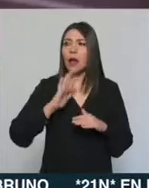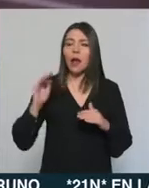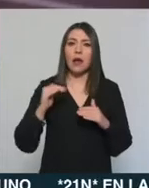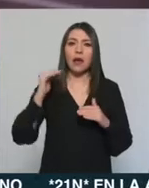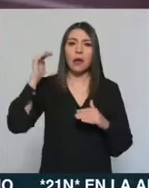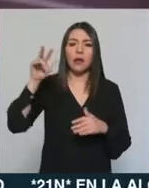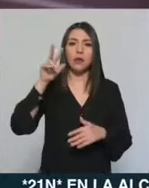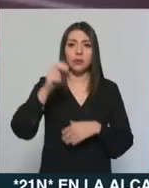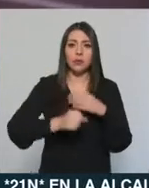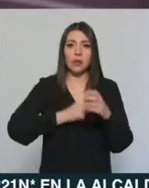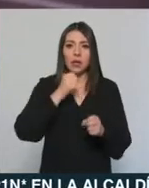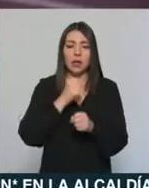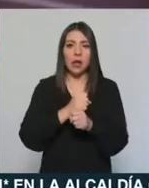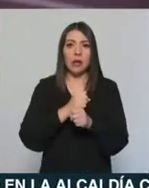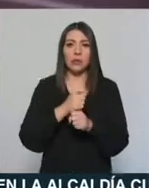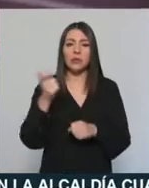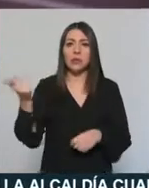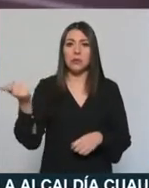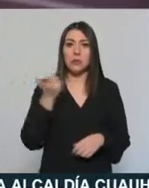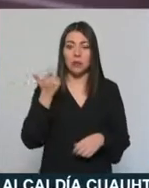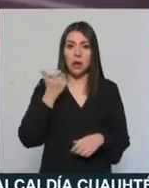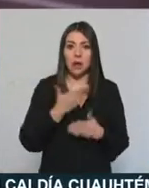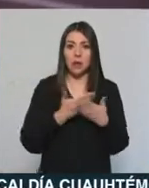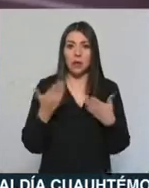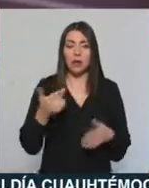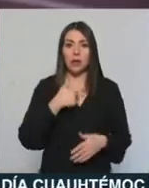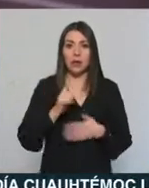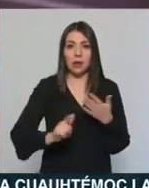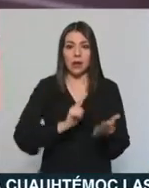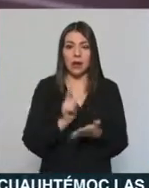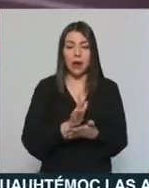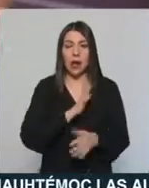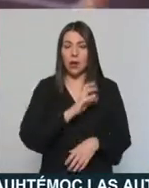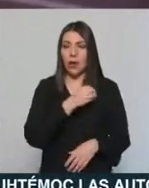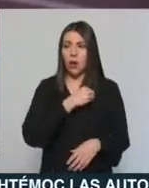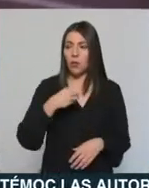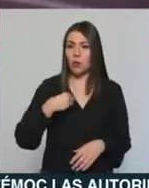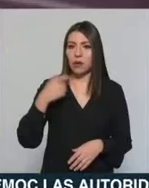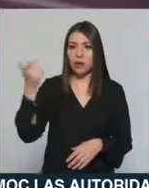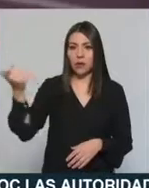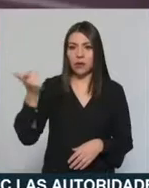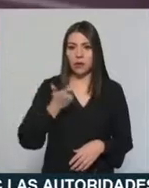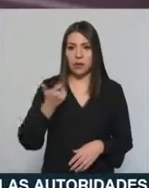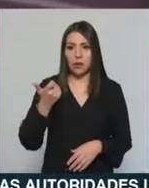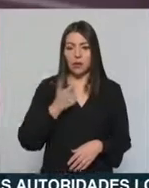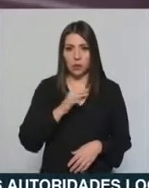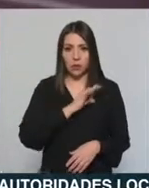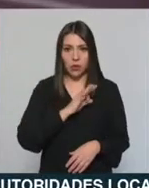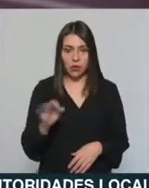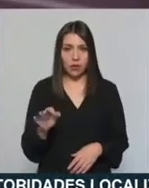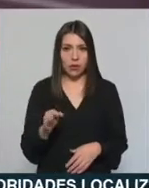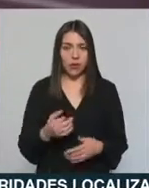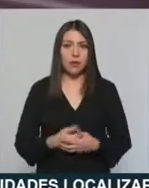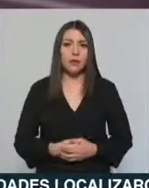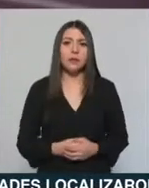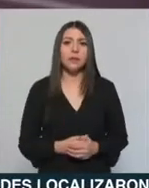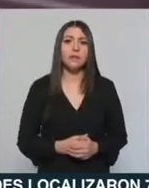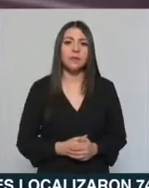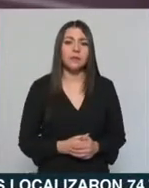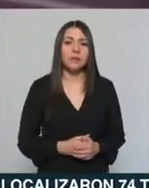esa pensión que nunca recibí o recibirla yo directamente? O sea, es decir, ¿el papá puede pedir una pensión o él recibir una pensión del